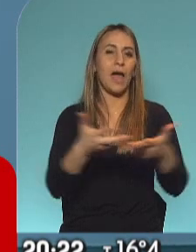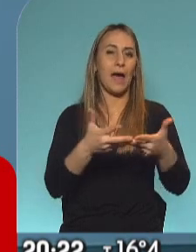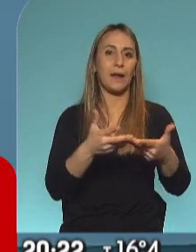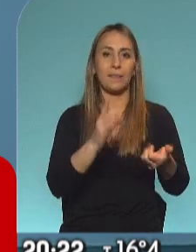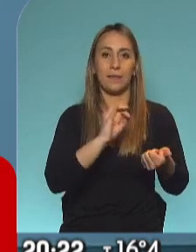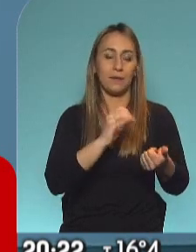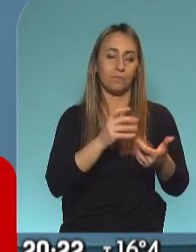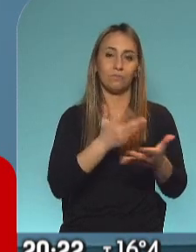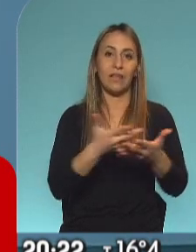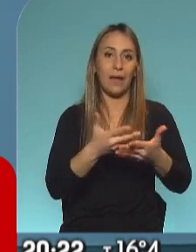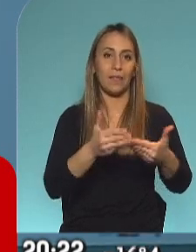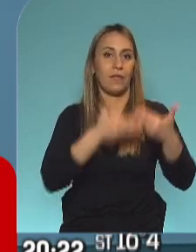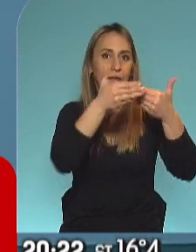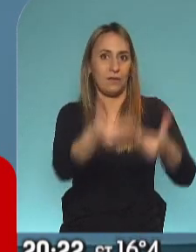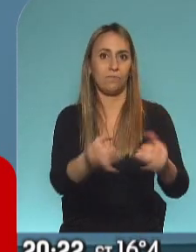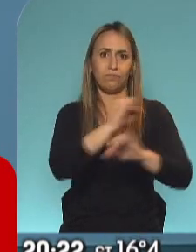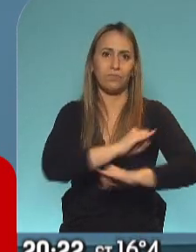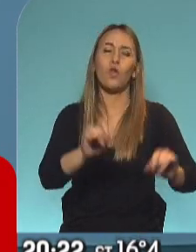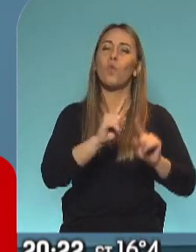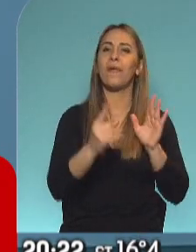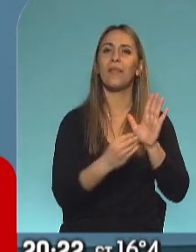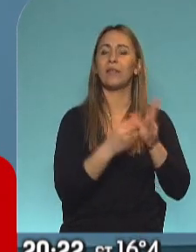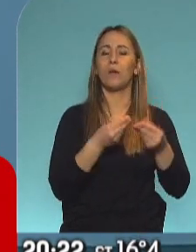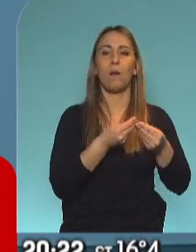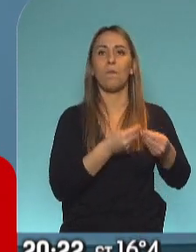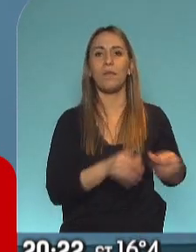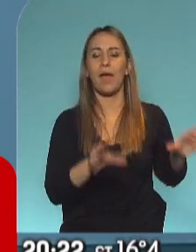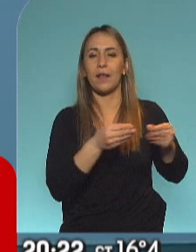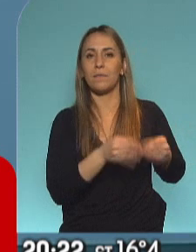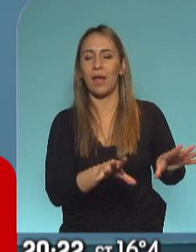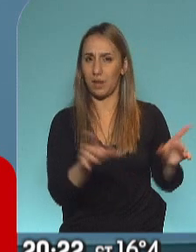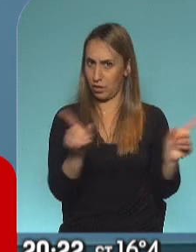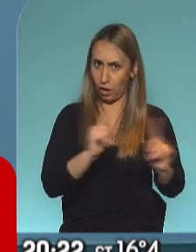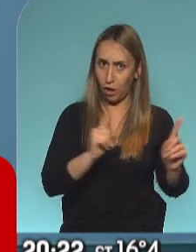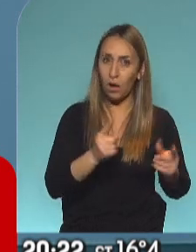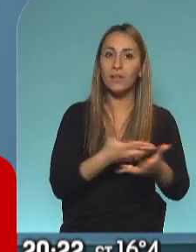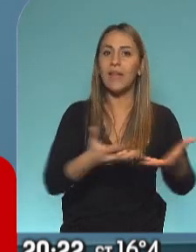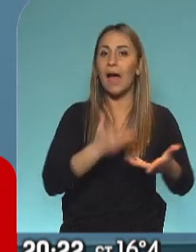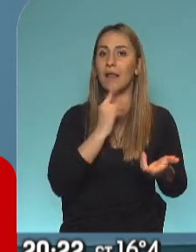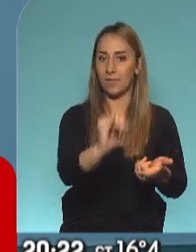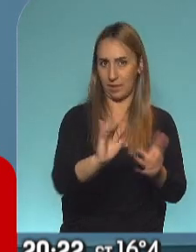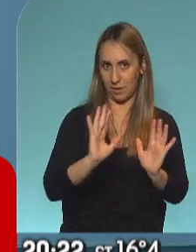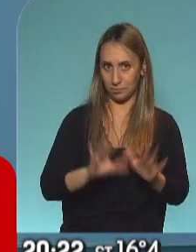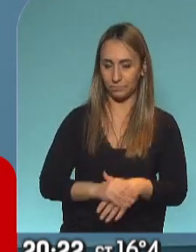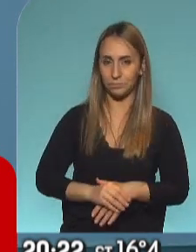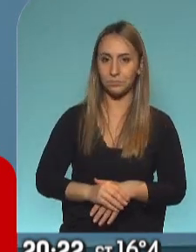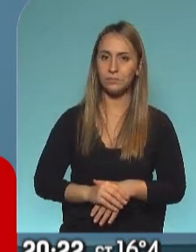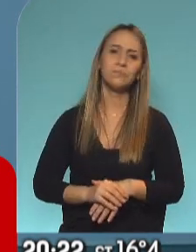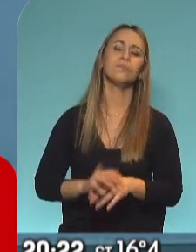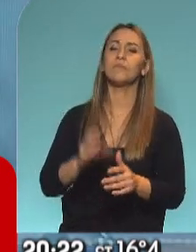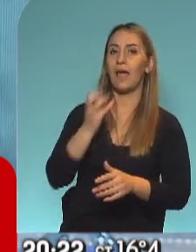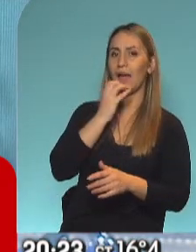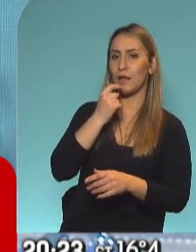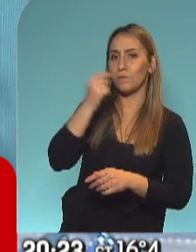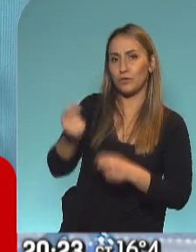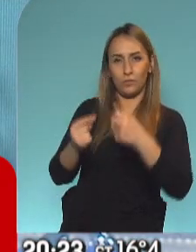conociendo por datado, no es que el dato se pierde. A ver, ministro, discúlpeme que lo interrumpa, ministro. Dos preguntas le hago sobre